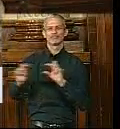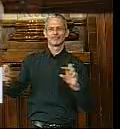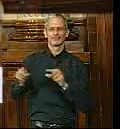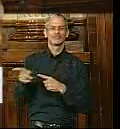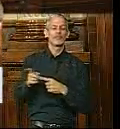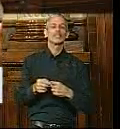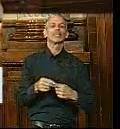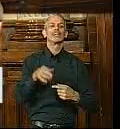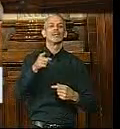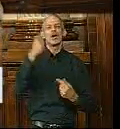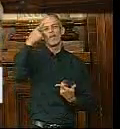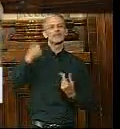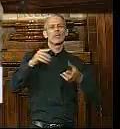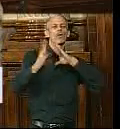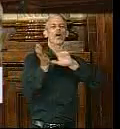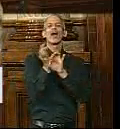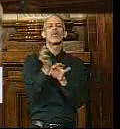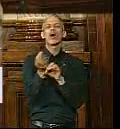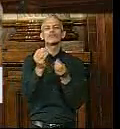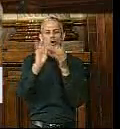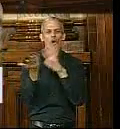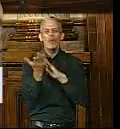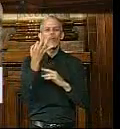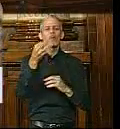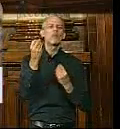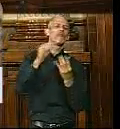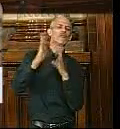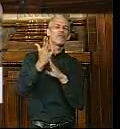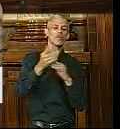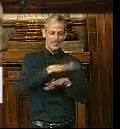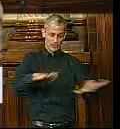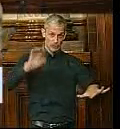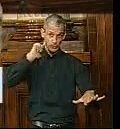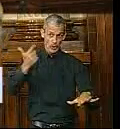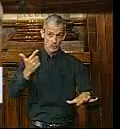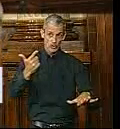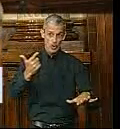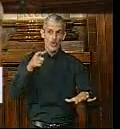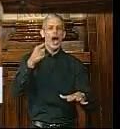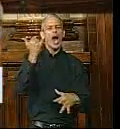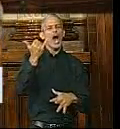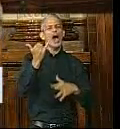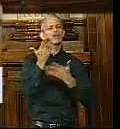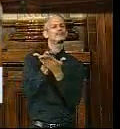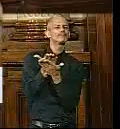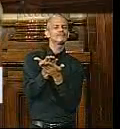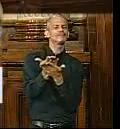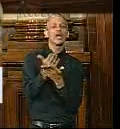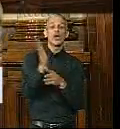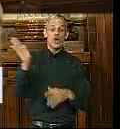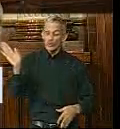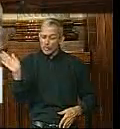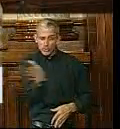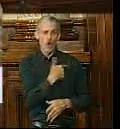en qué tipo de educación deben participar los niños sordos, vos tenés un planteamiento de que no todas